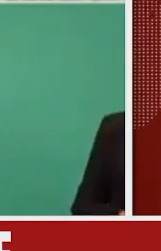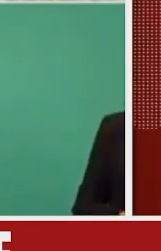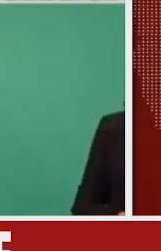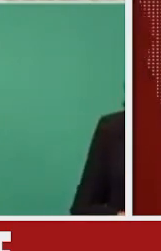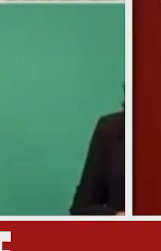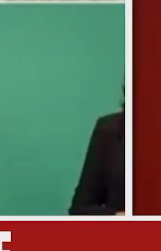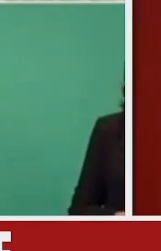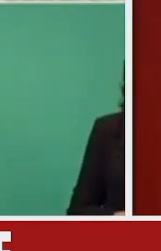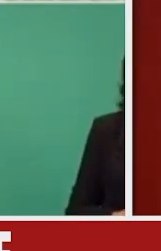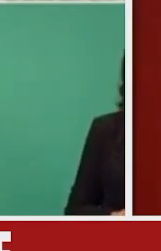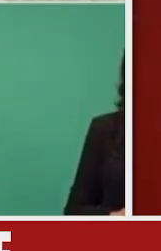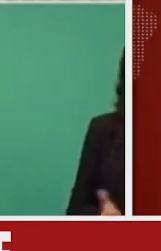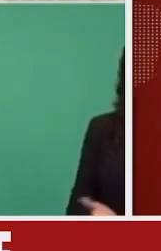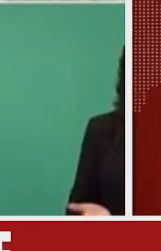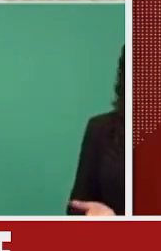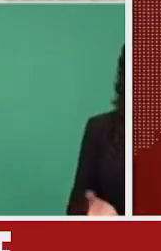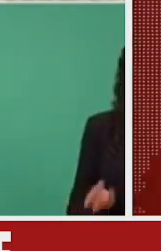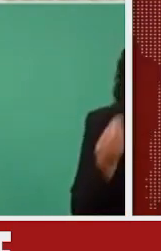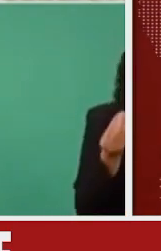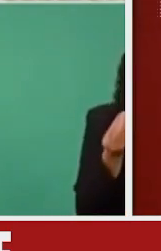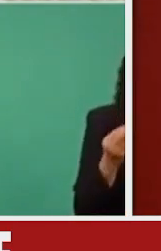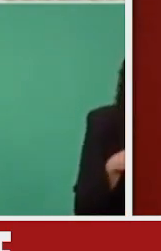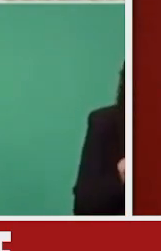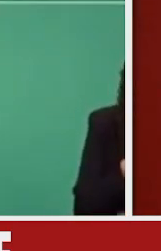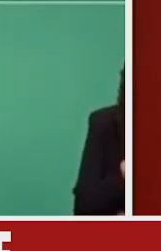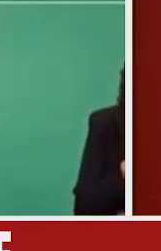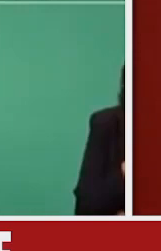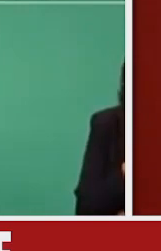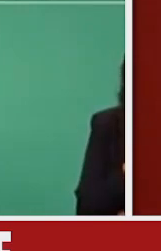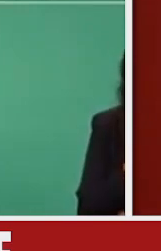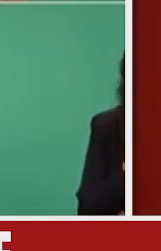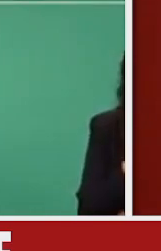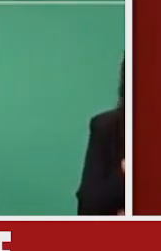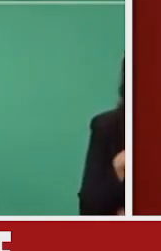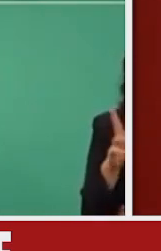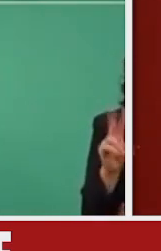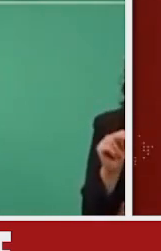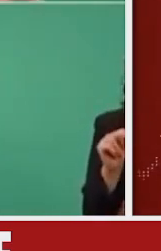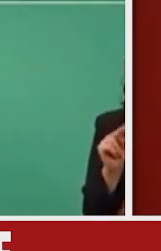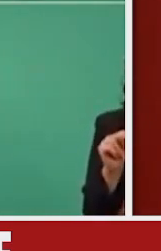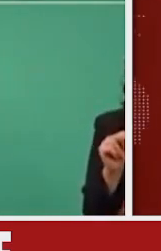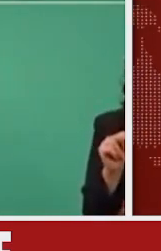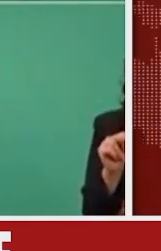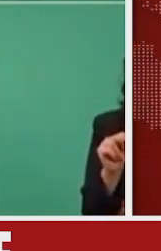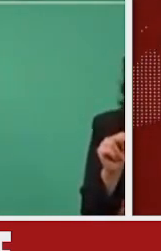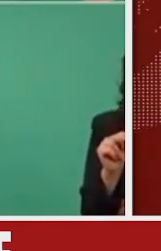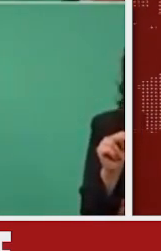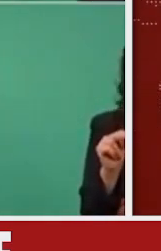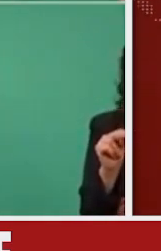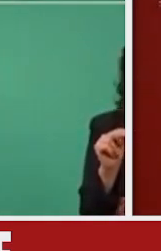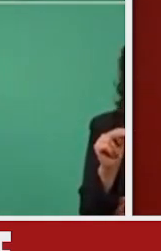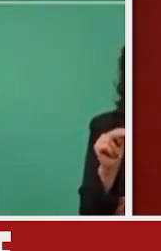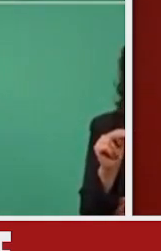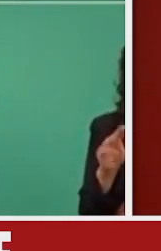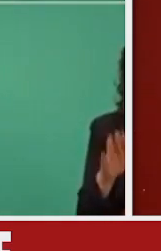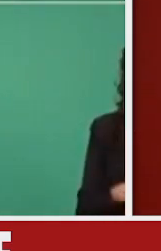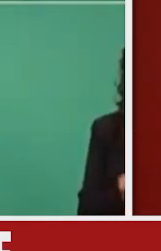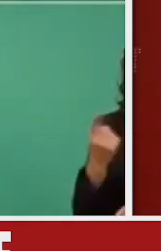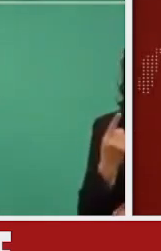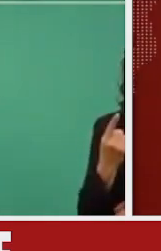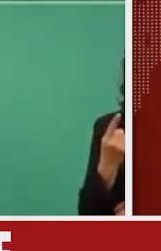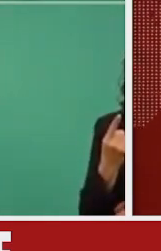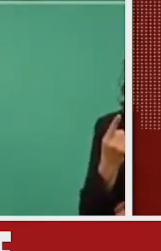no va a encontrar muchos porque de salinas los coptos a todos los